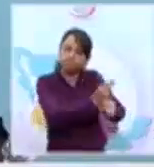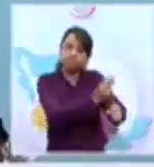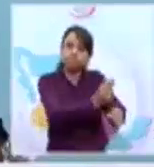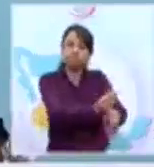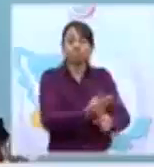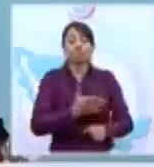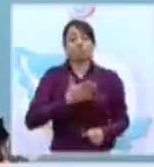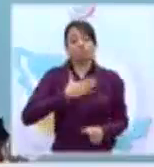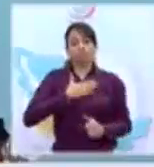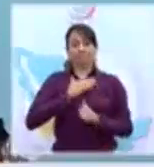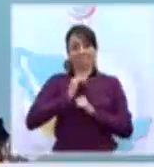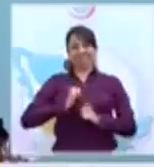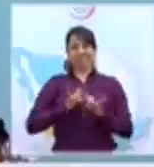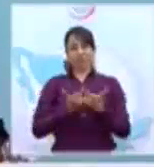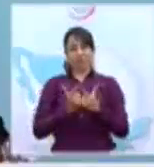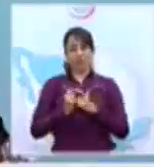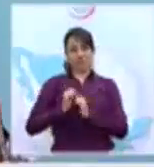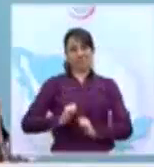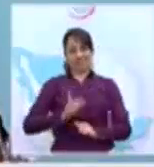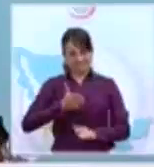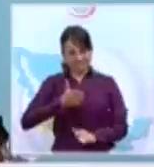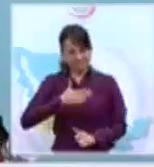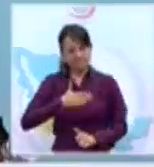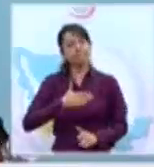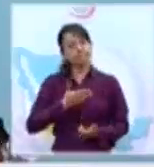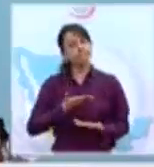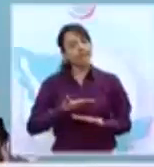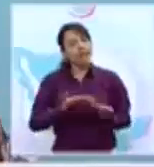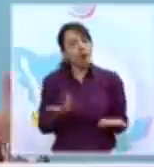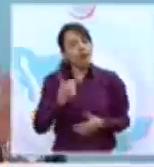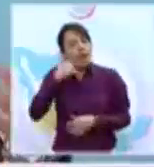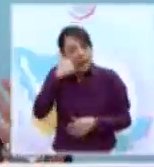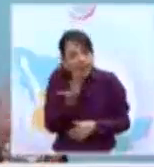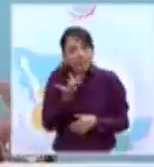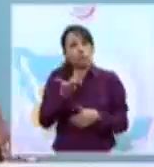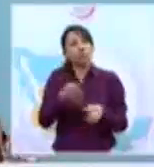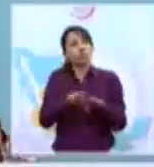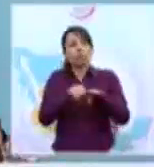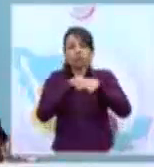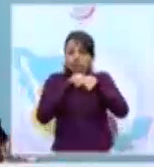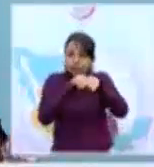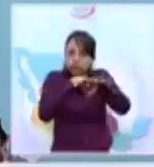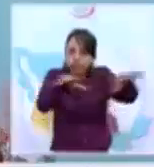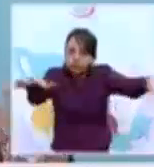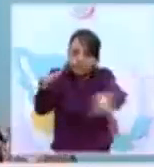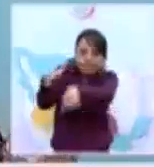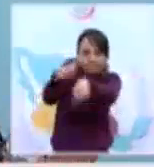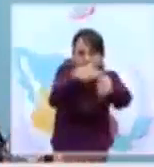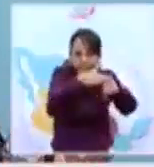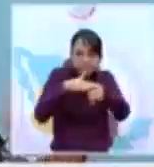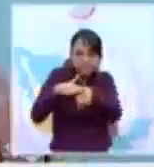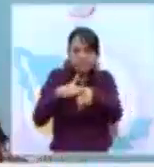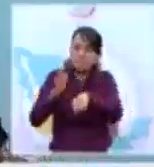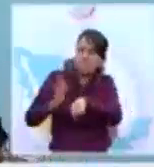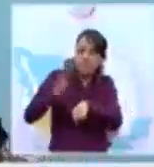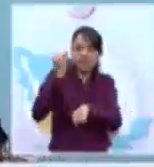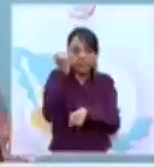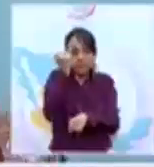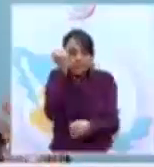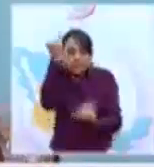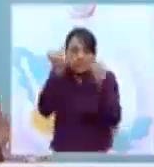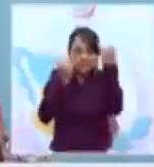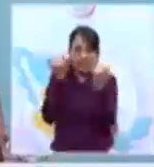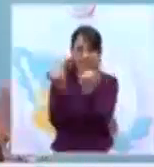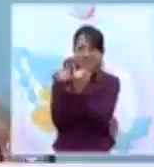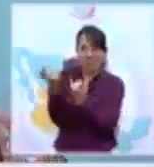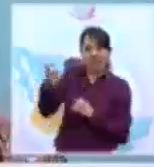FAO estamos tratando de mandar el mensaje, inclusive las otras estrategias que comentaba el doctor